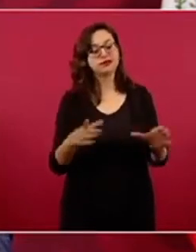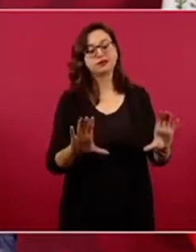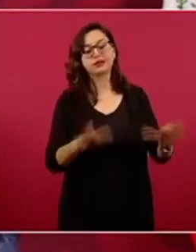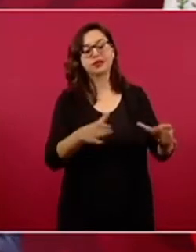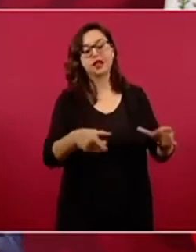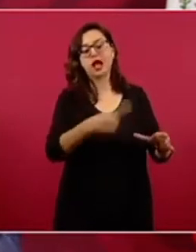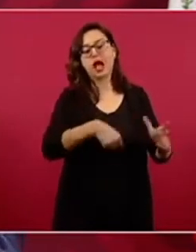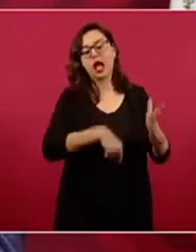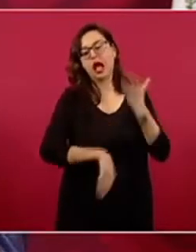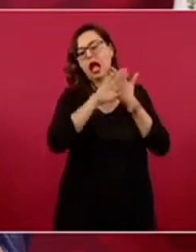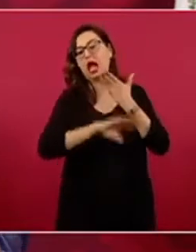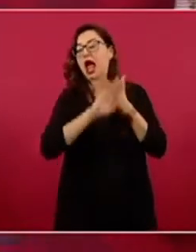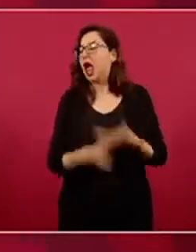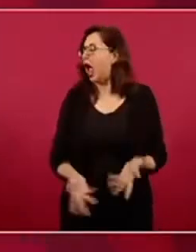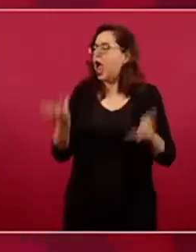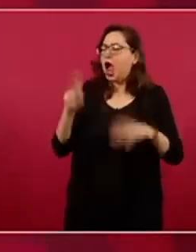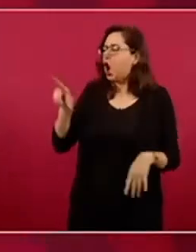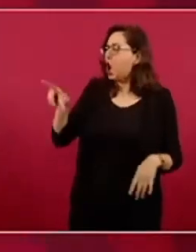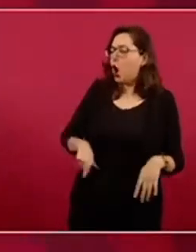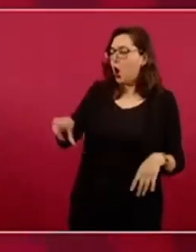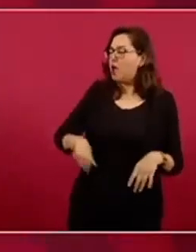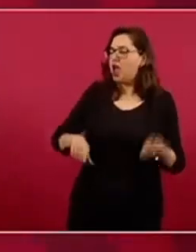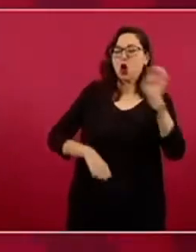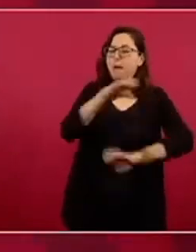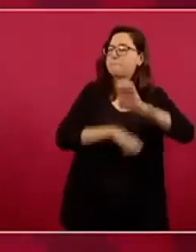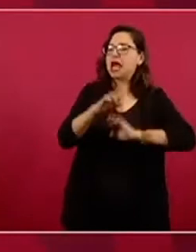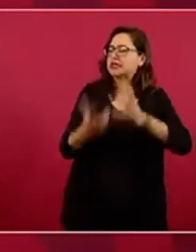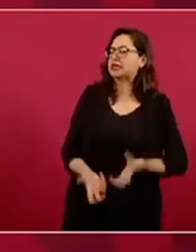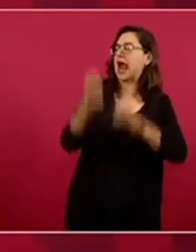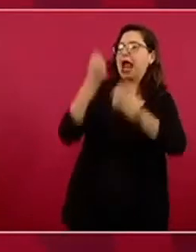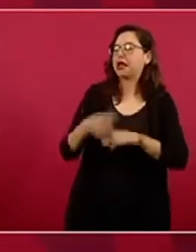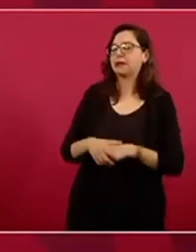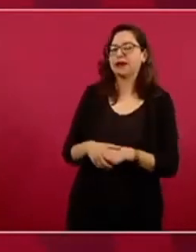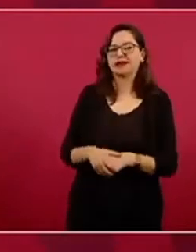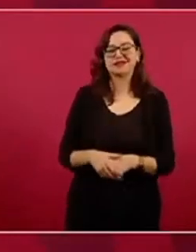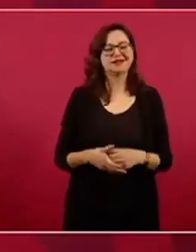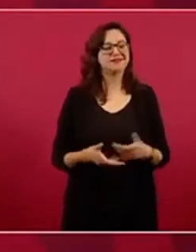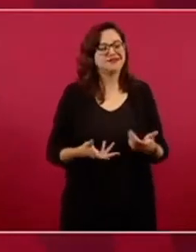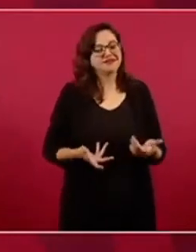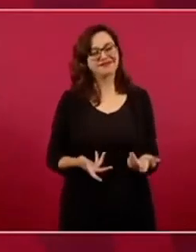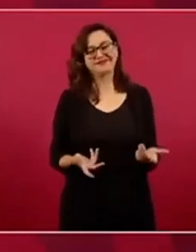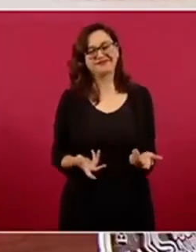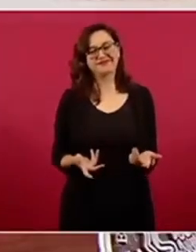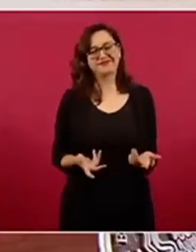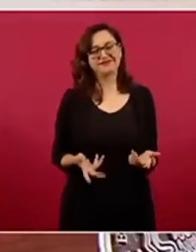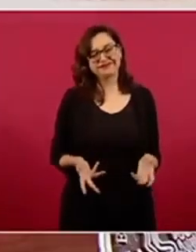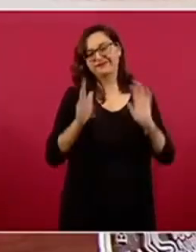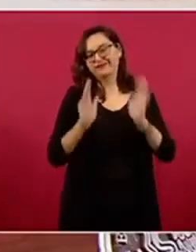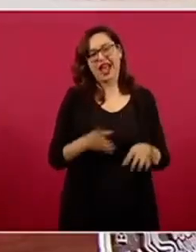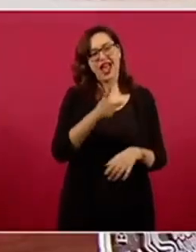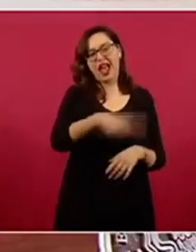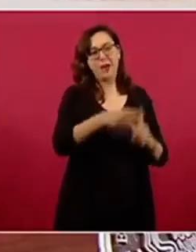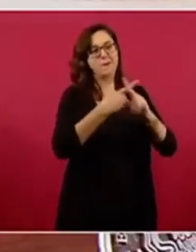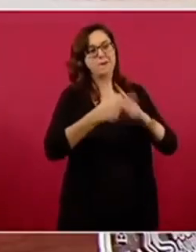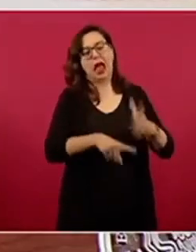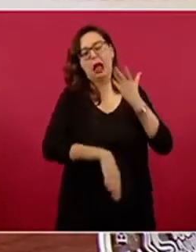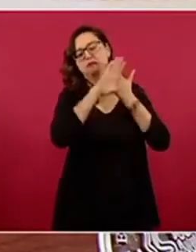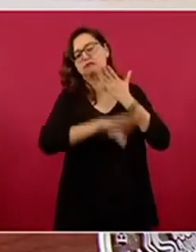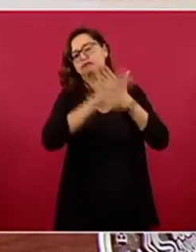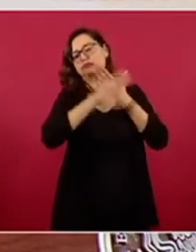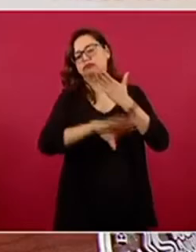de un rescate. Ya salió hasta en El País, Lore de Mola, todos somos Loret.